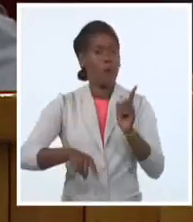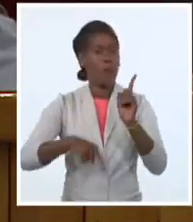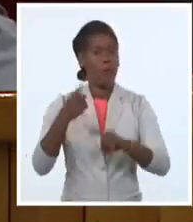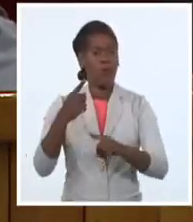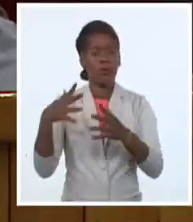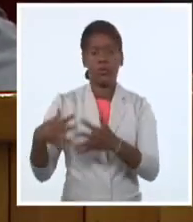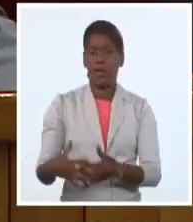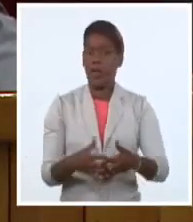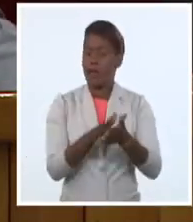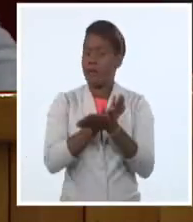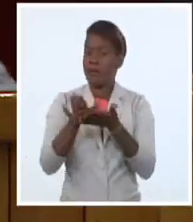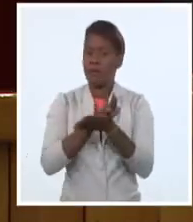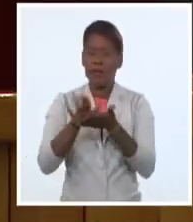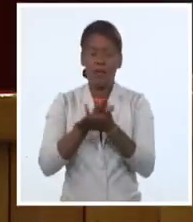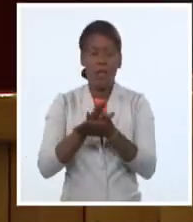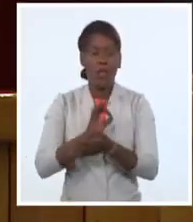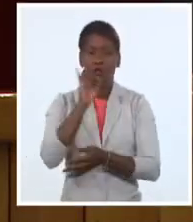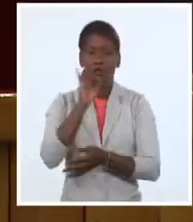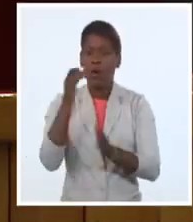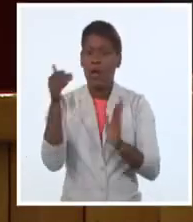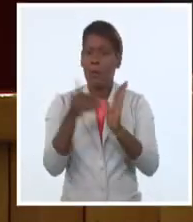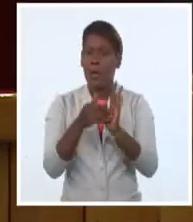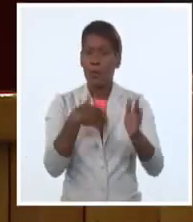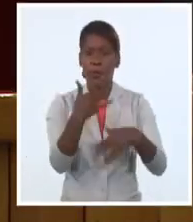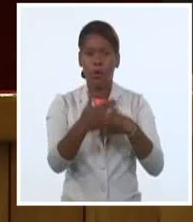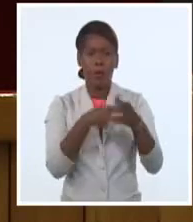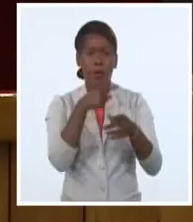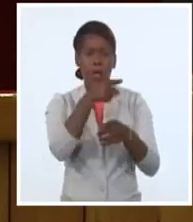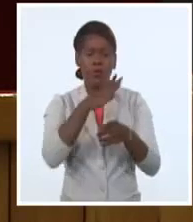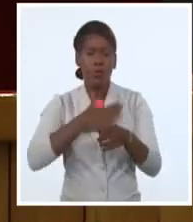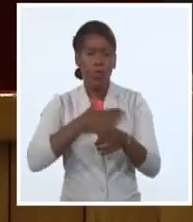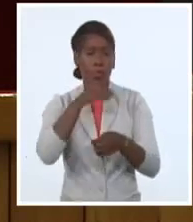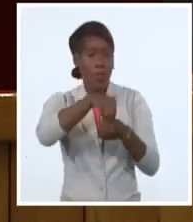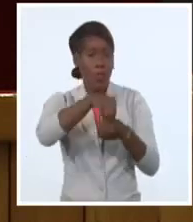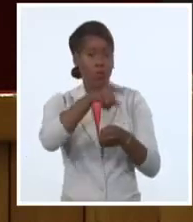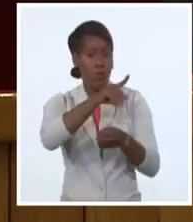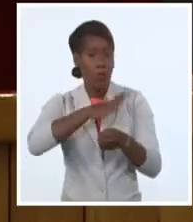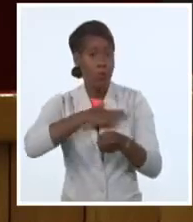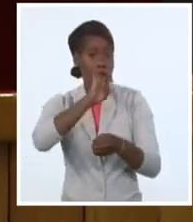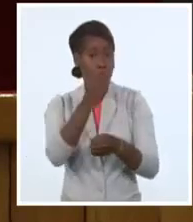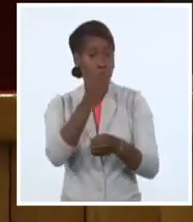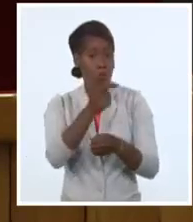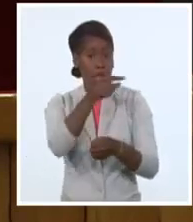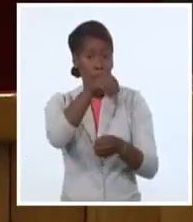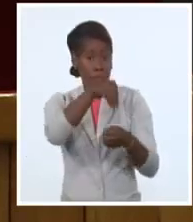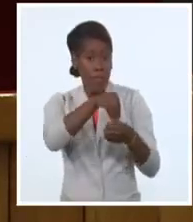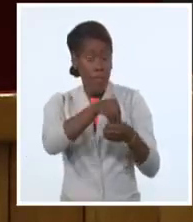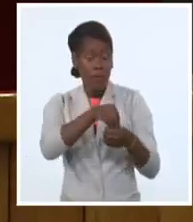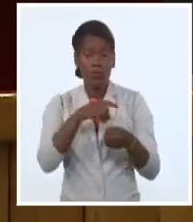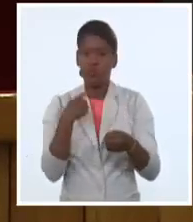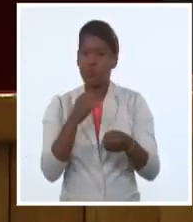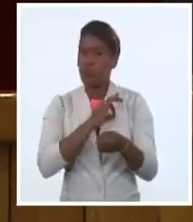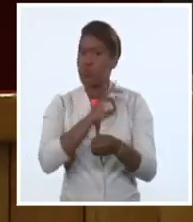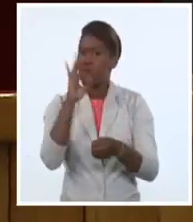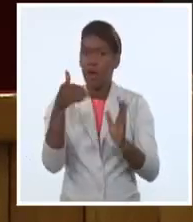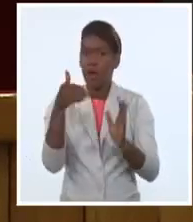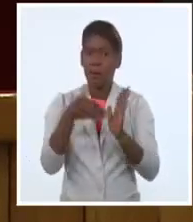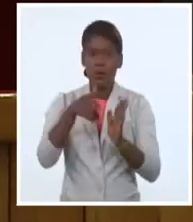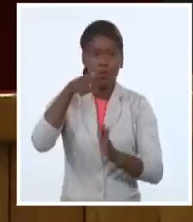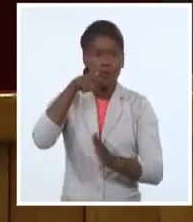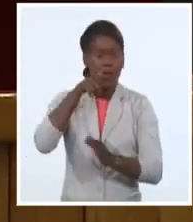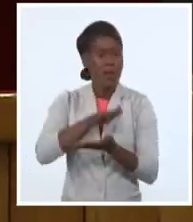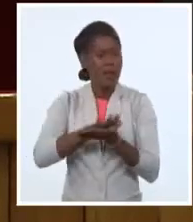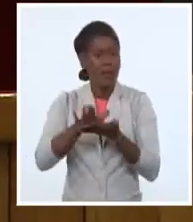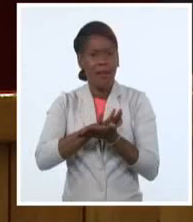político estadounidense y sobre los atropellos políticos, económicos y legales que allí se cometen a diario.